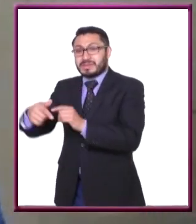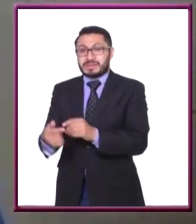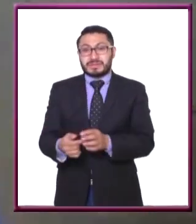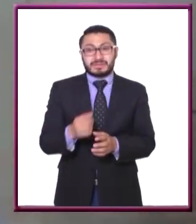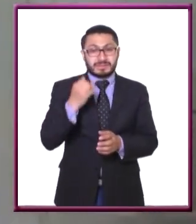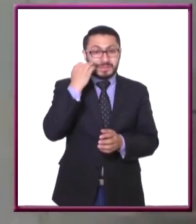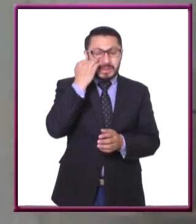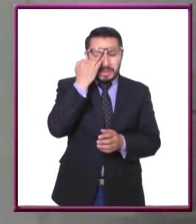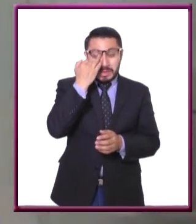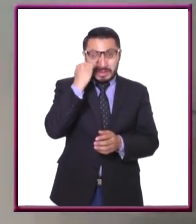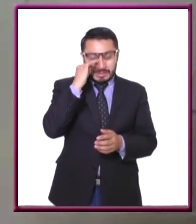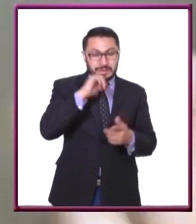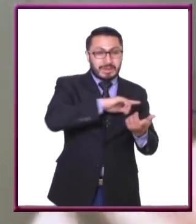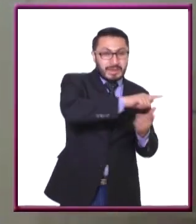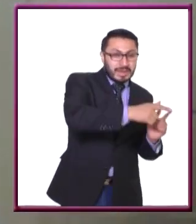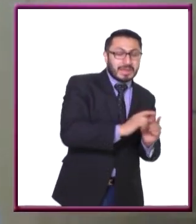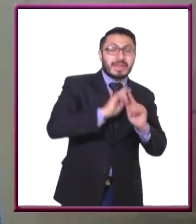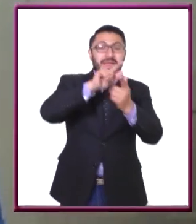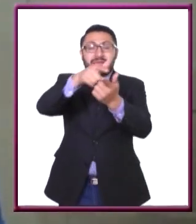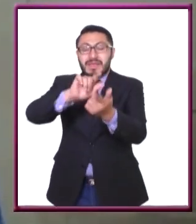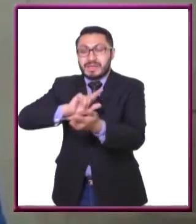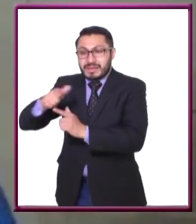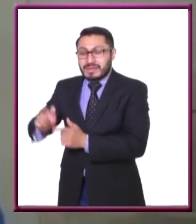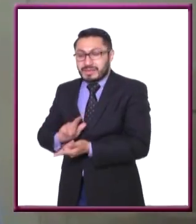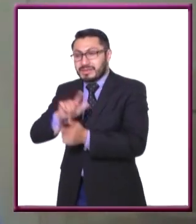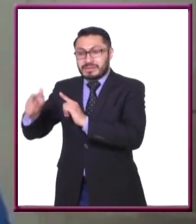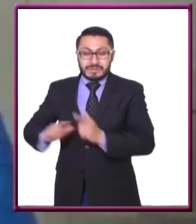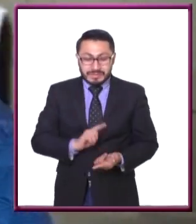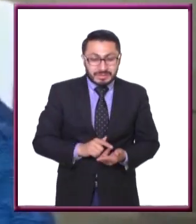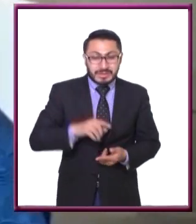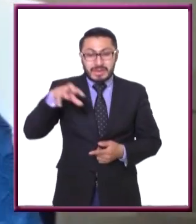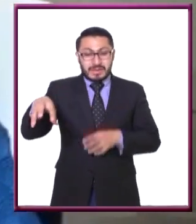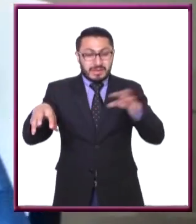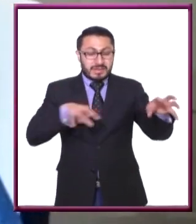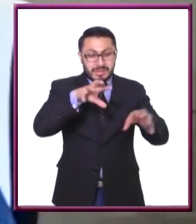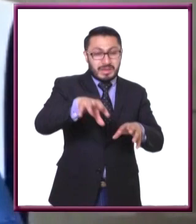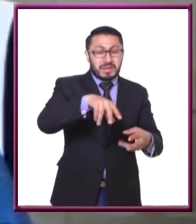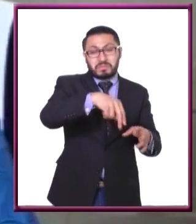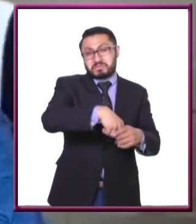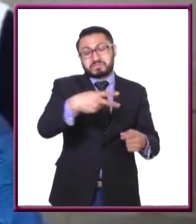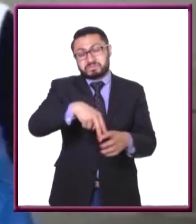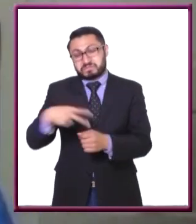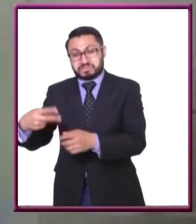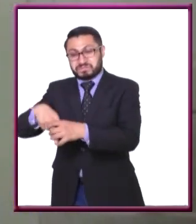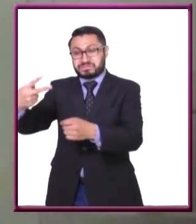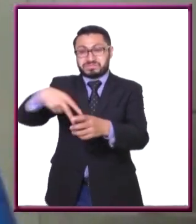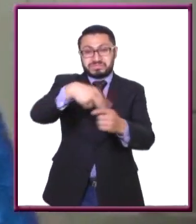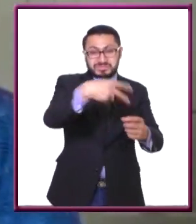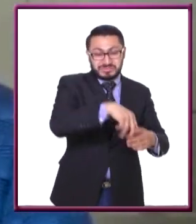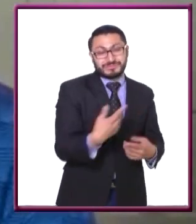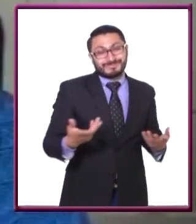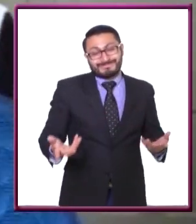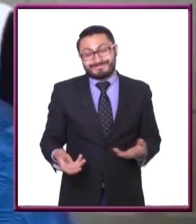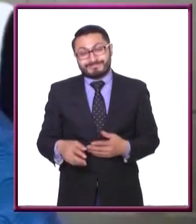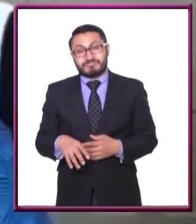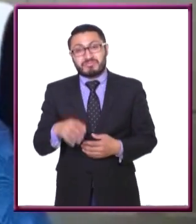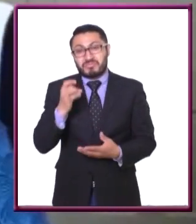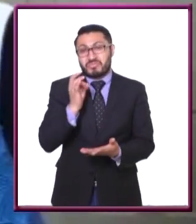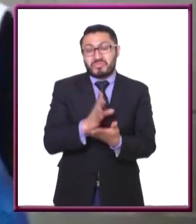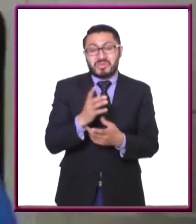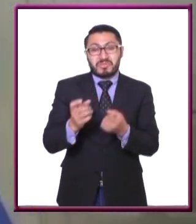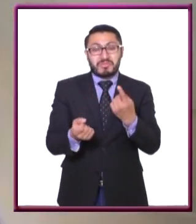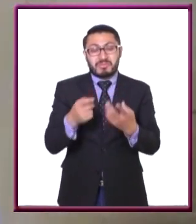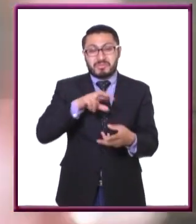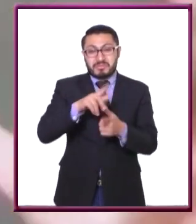muchas cosas. Es como medio intergaláctico, se dice, casi vacío, ¿no? Entonces, pero